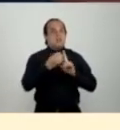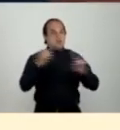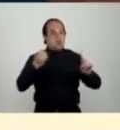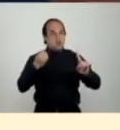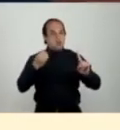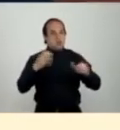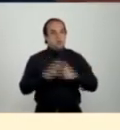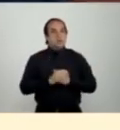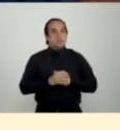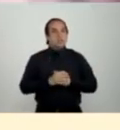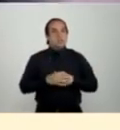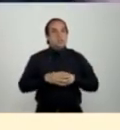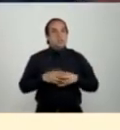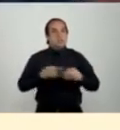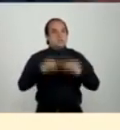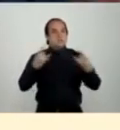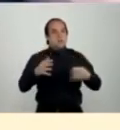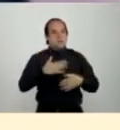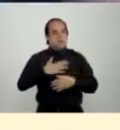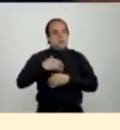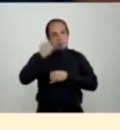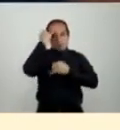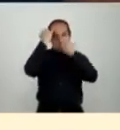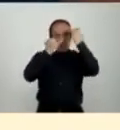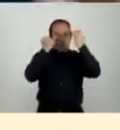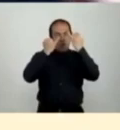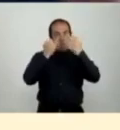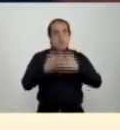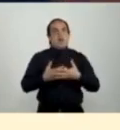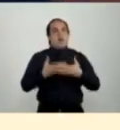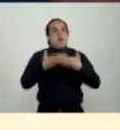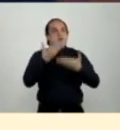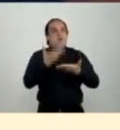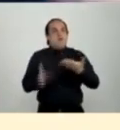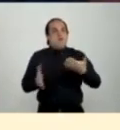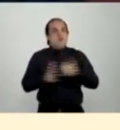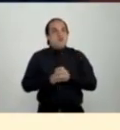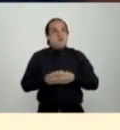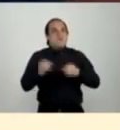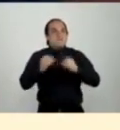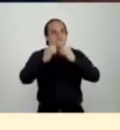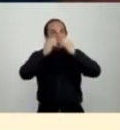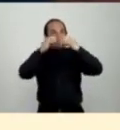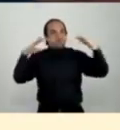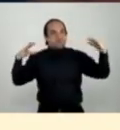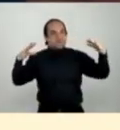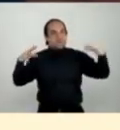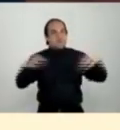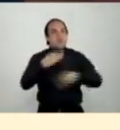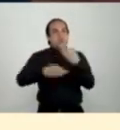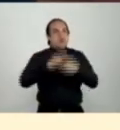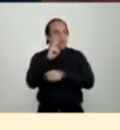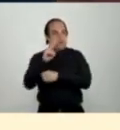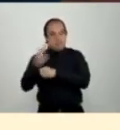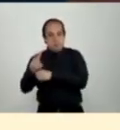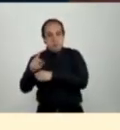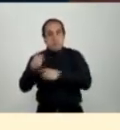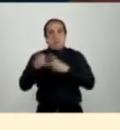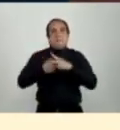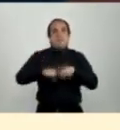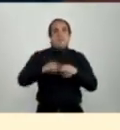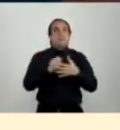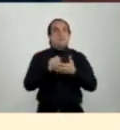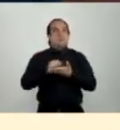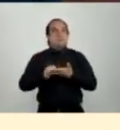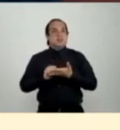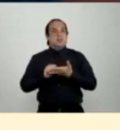había imaginado, con ahora potenciada por todas las cosas que había visto, y entonces me senté a escribir Los Impostores. Y fue lo que